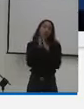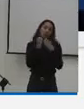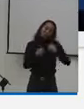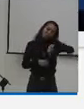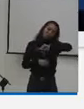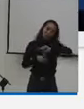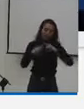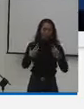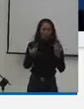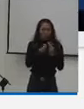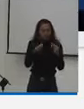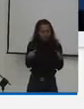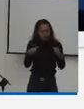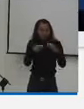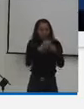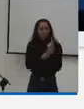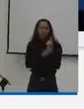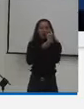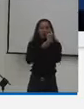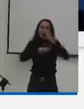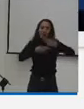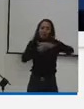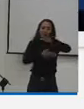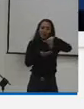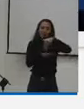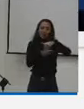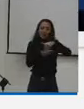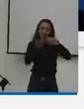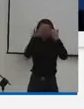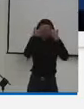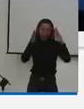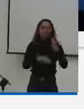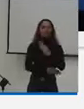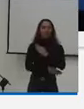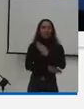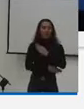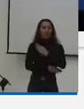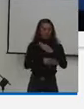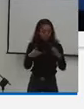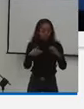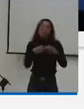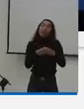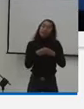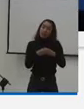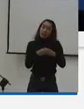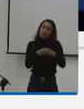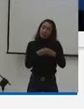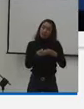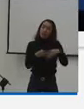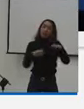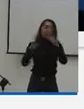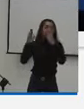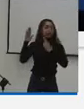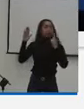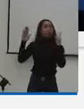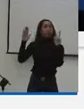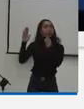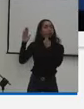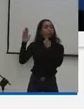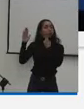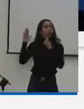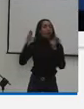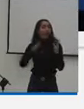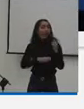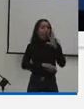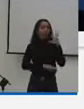partido el centro democrático por ese apoyo y respaldo a esta gran apuesta que le ha hecho el